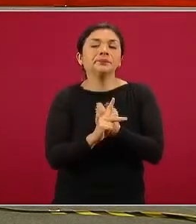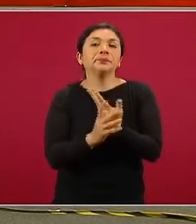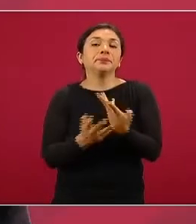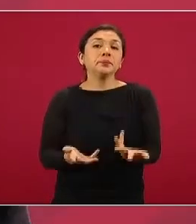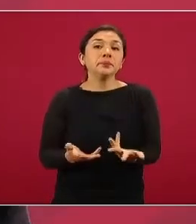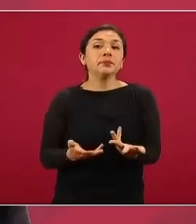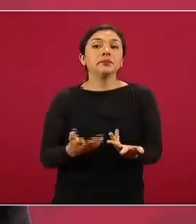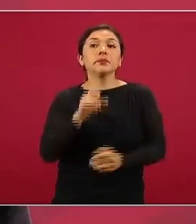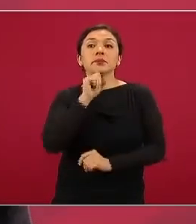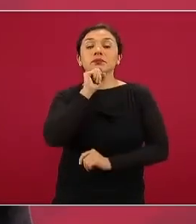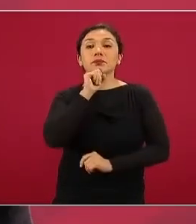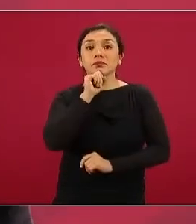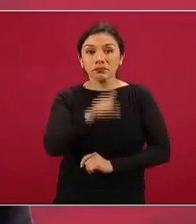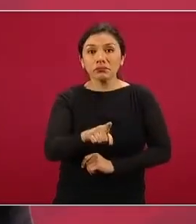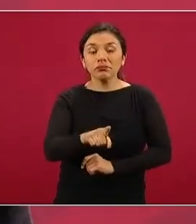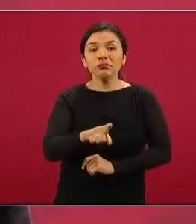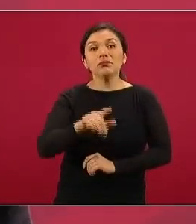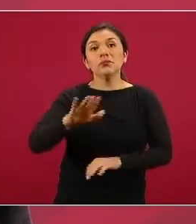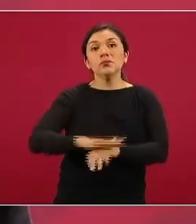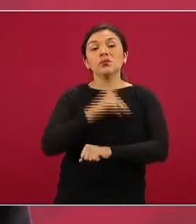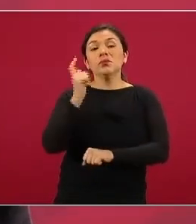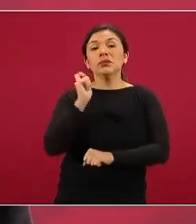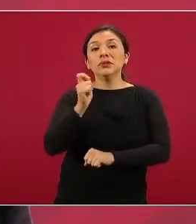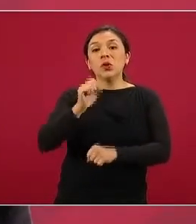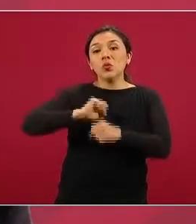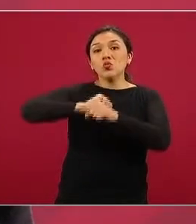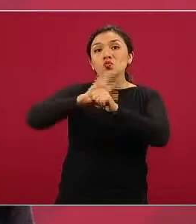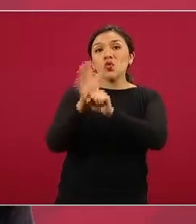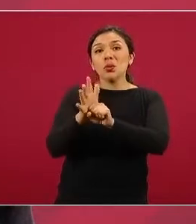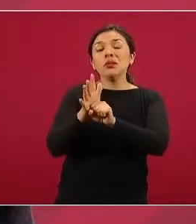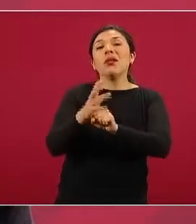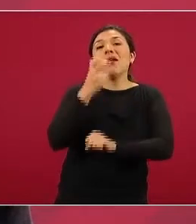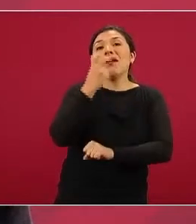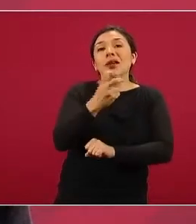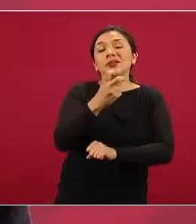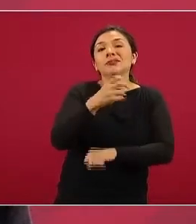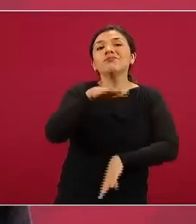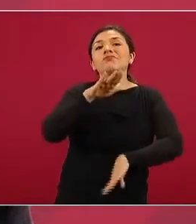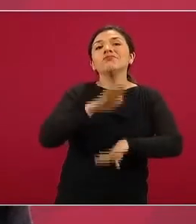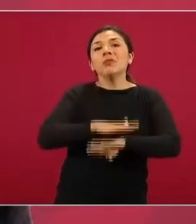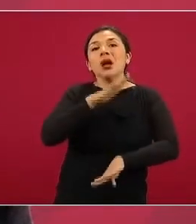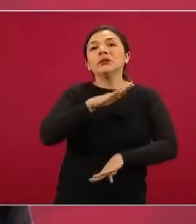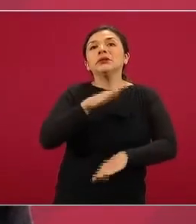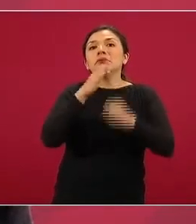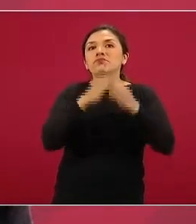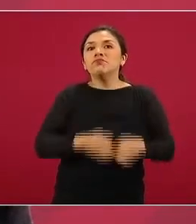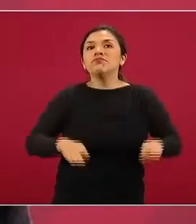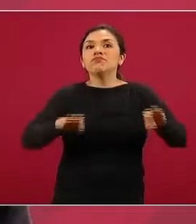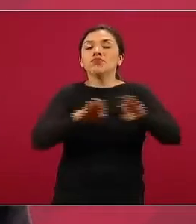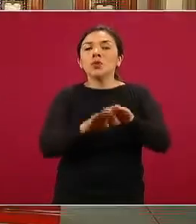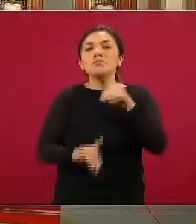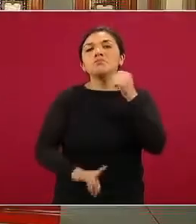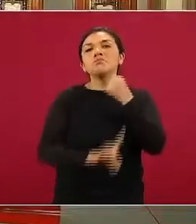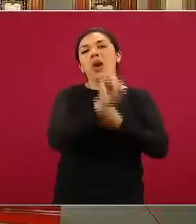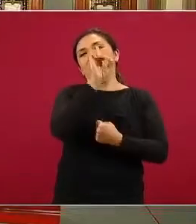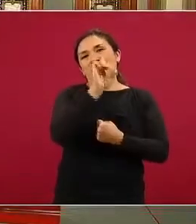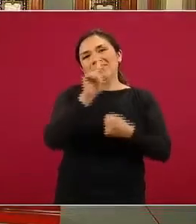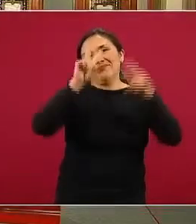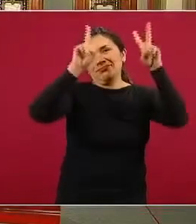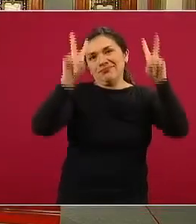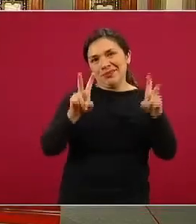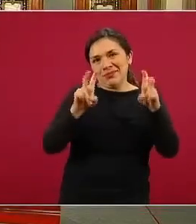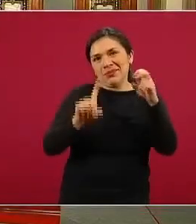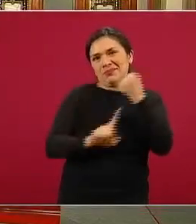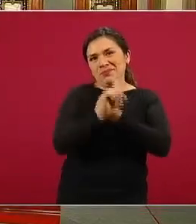y también, con motivo de COVID-19, es una de las industrias que recibió una muy importante afectación. ¿Por